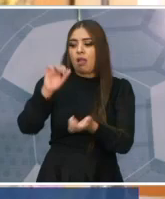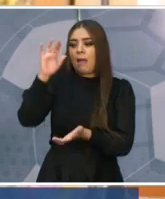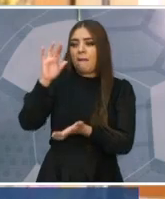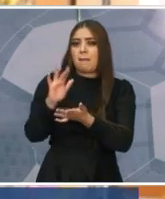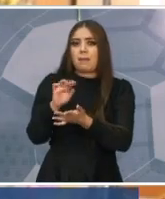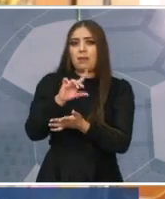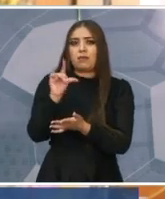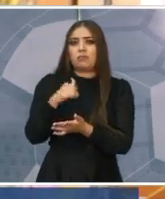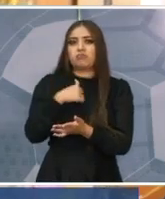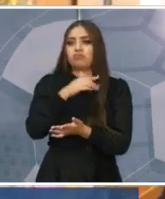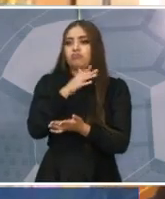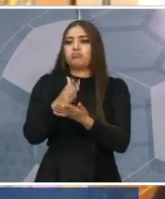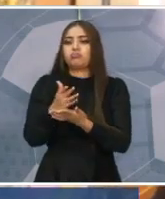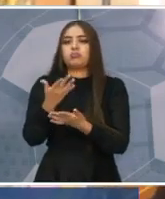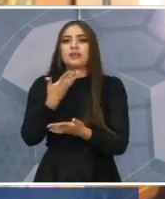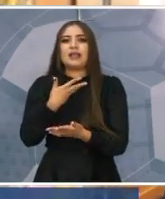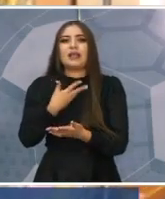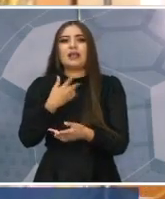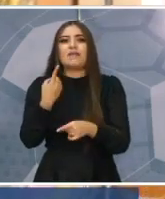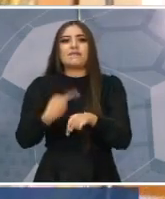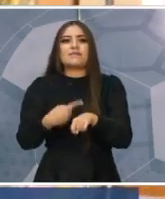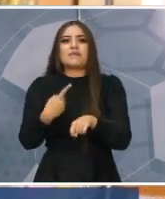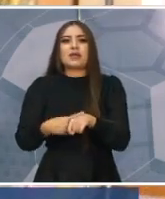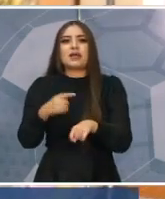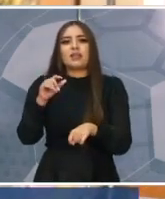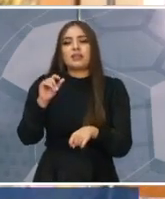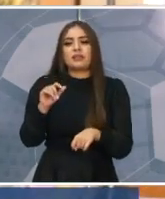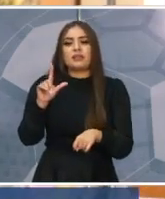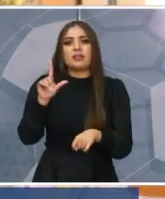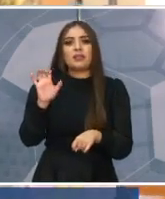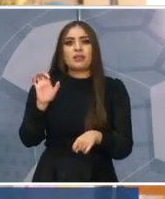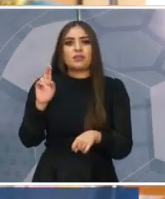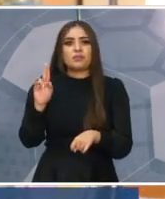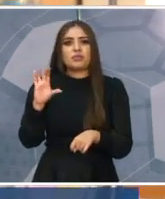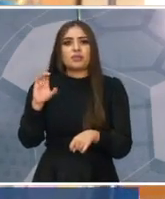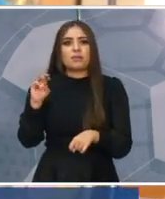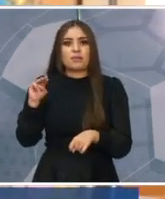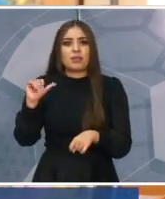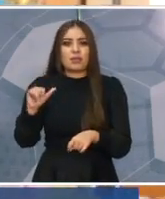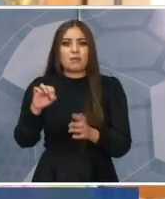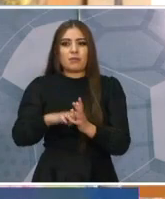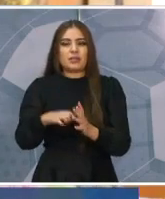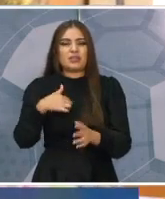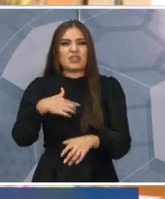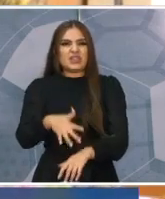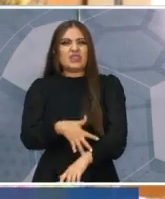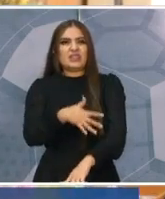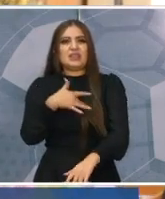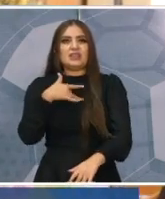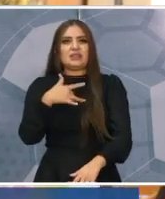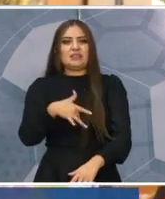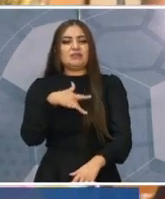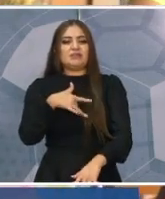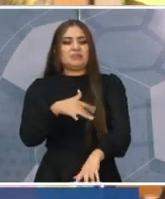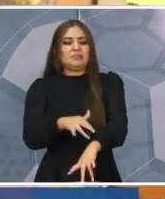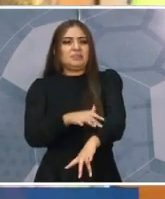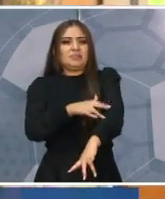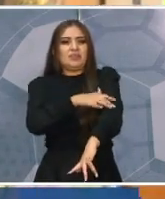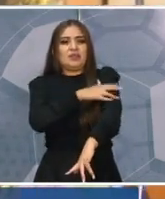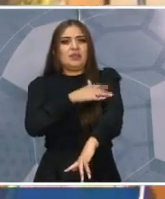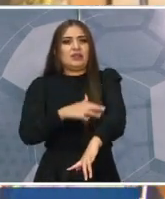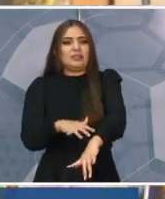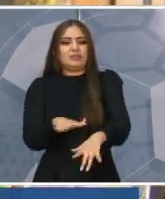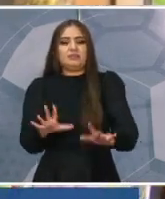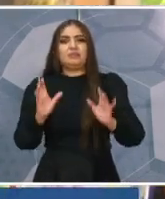como un hormigueo en todo el cuerpo, es lo que me da. Entonces, yo ya me había enfermado en noviembre del año pasado,